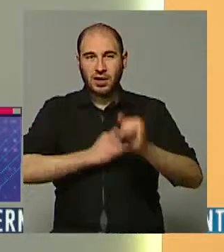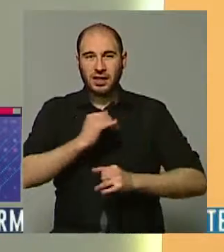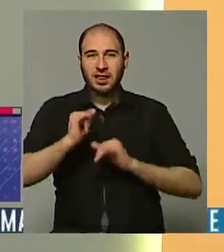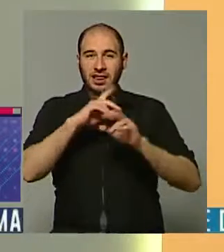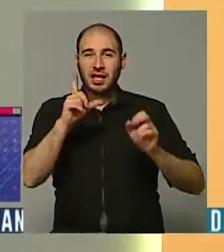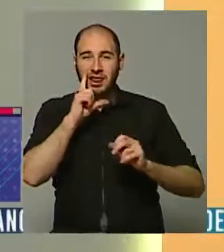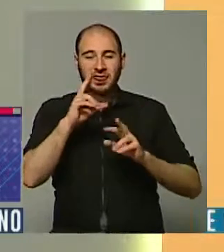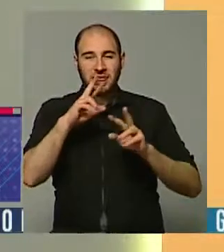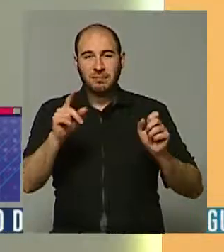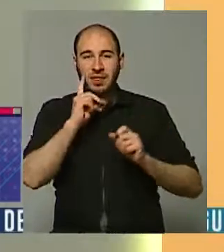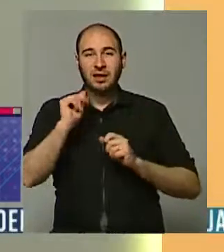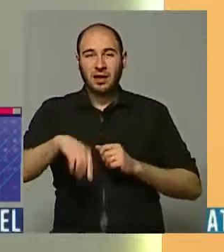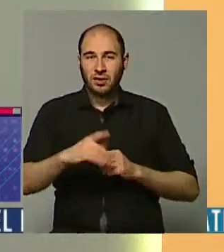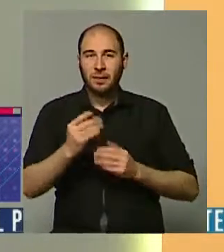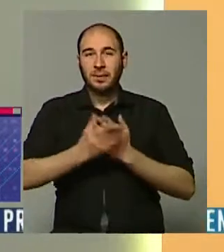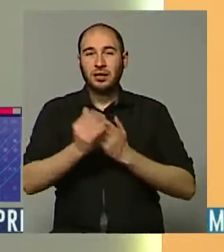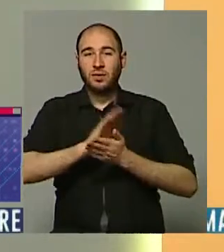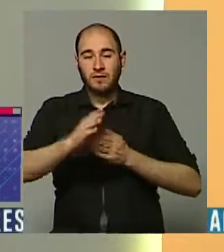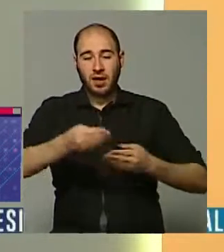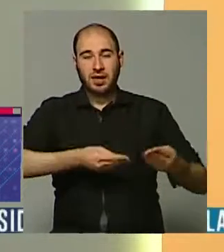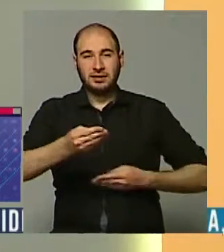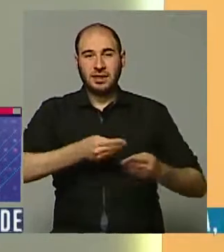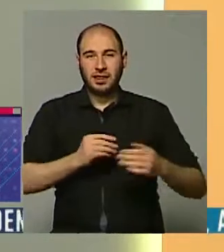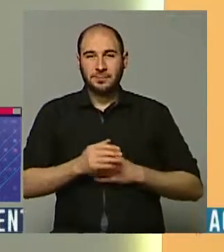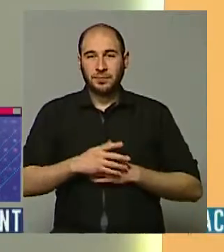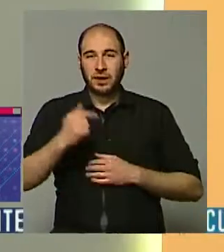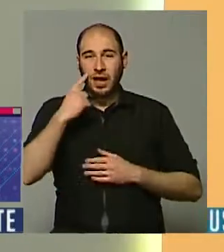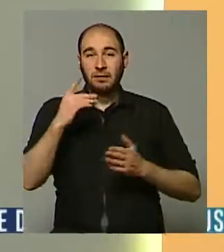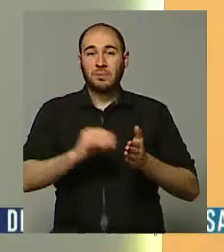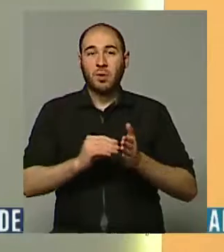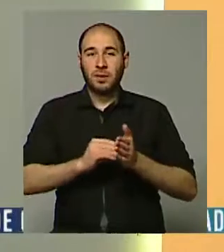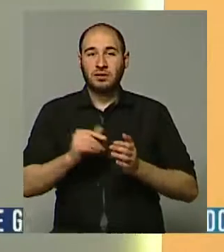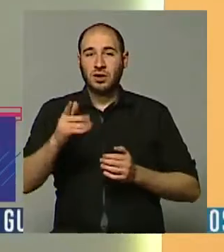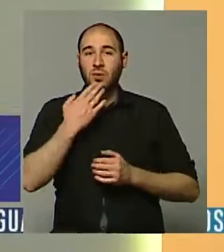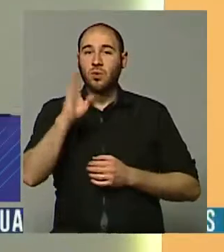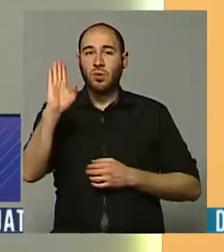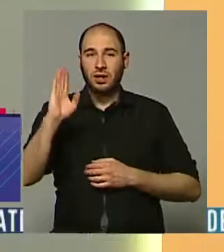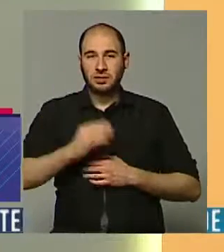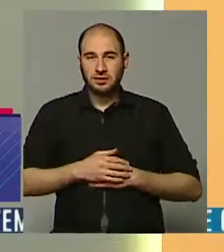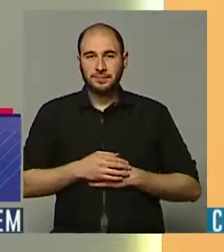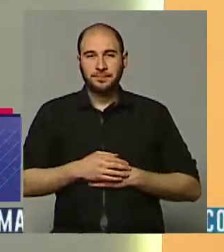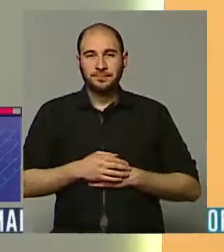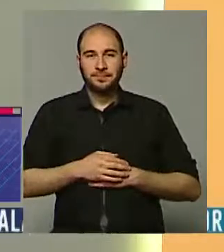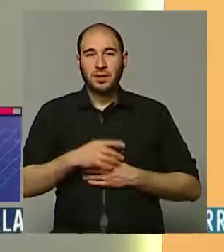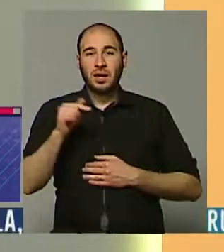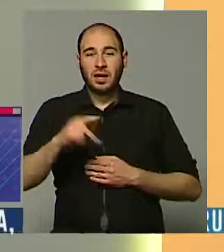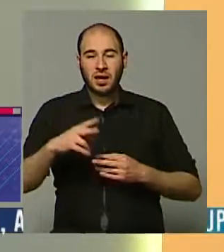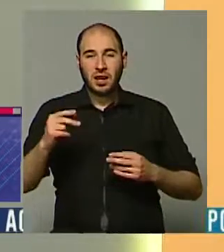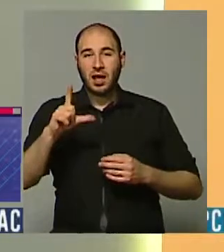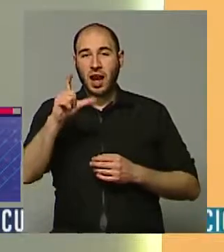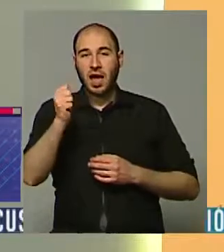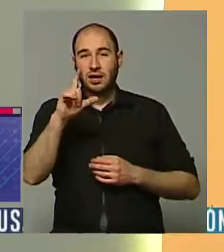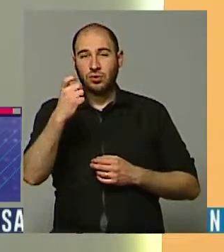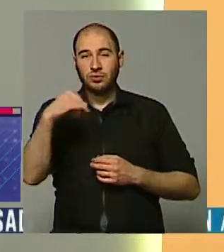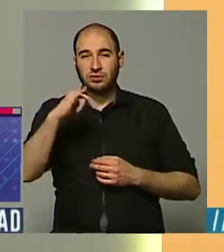Tema del día, tenemos un nuevo ministro de Hacienda. Vamos a ver el momento de la jura de Lacunza